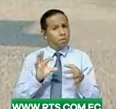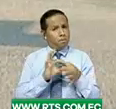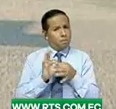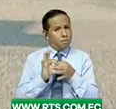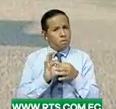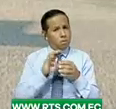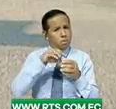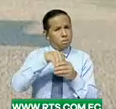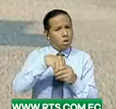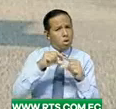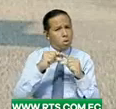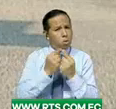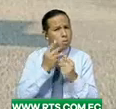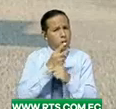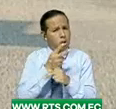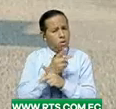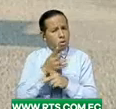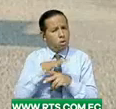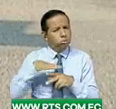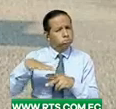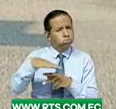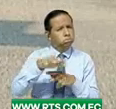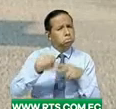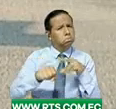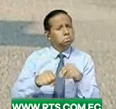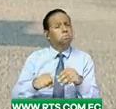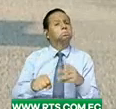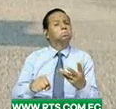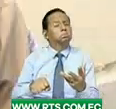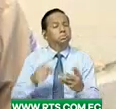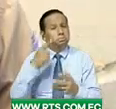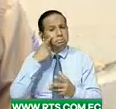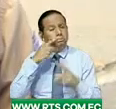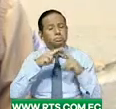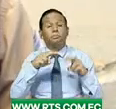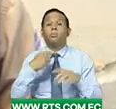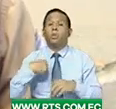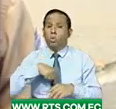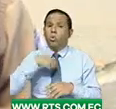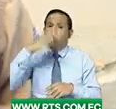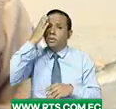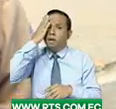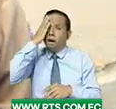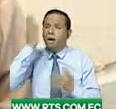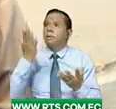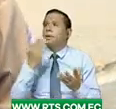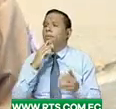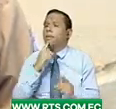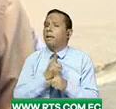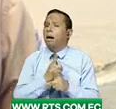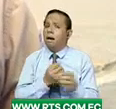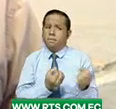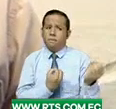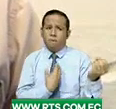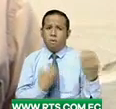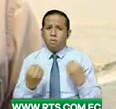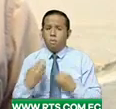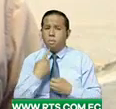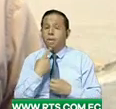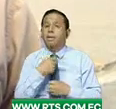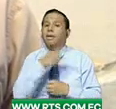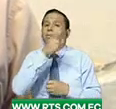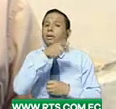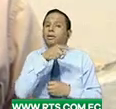a alguna organización delictiva de la zona. Lo que sí nosotros tenemos información por diferentes fuentes de que él